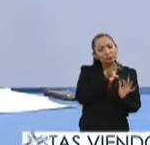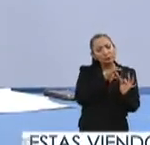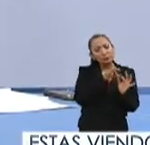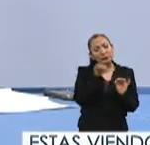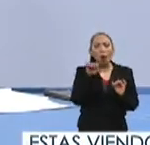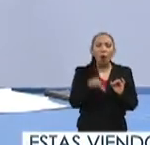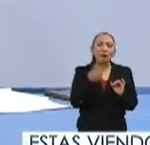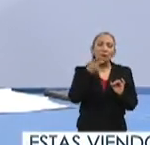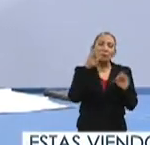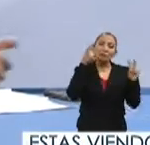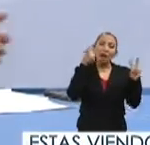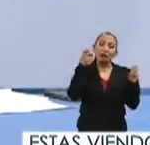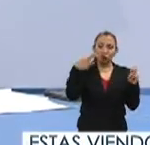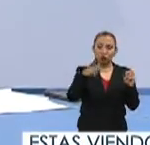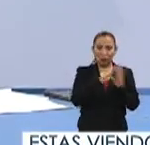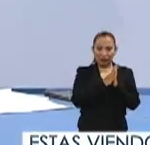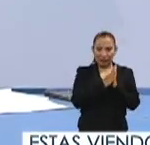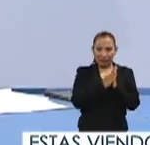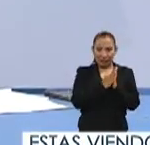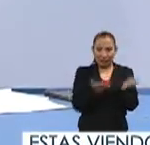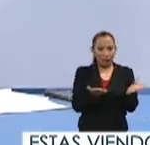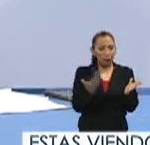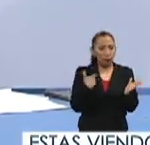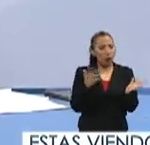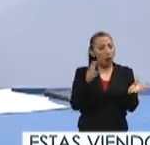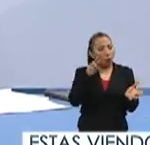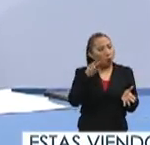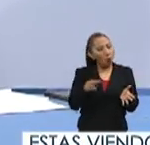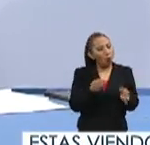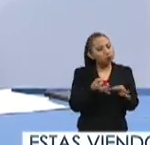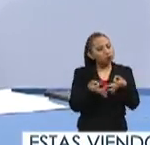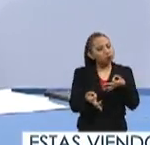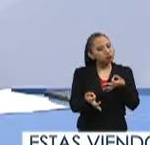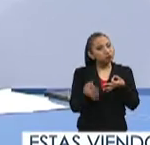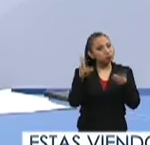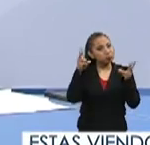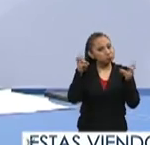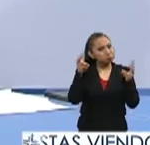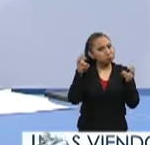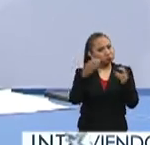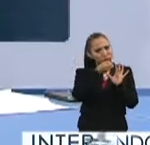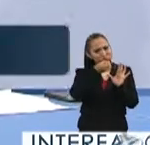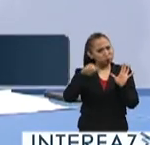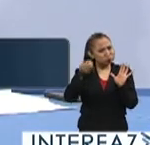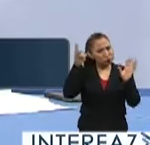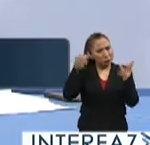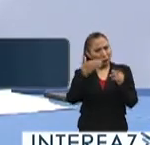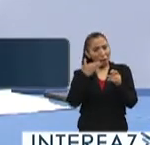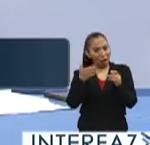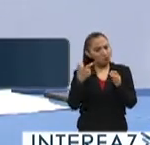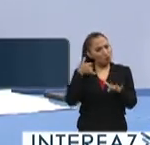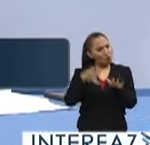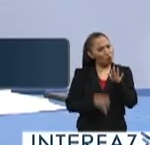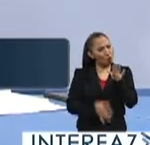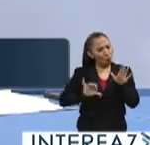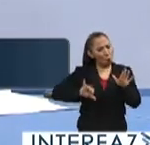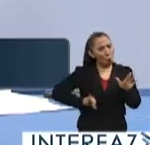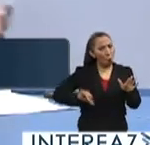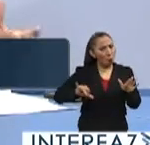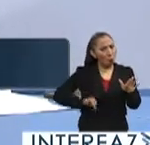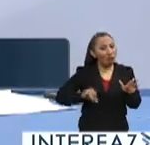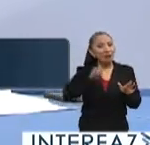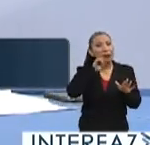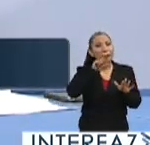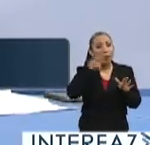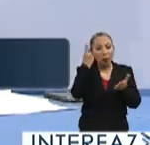que hoy vamos a hablar de su libro, que resulta no solo por el título tan profundo, tan interesante,